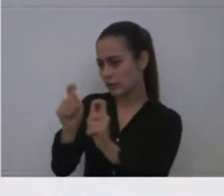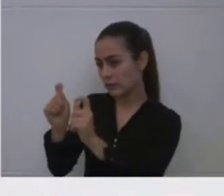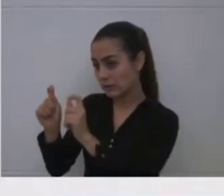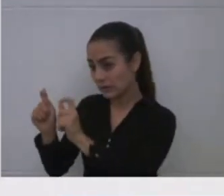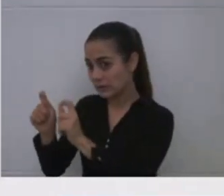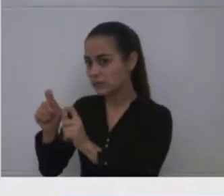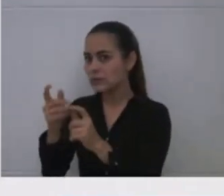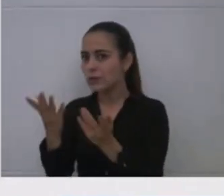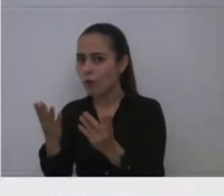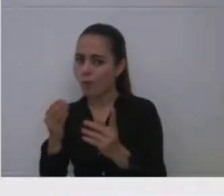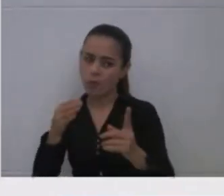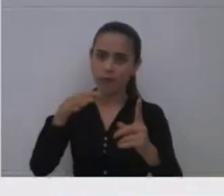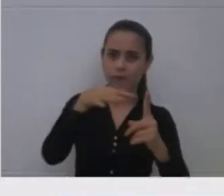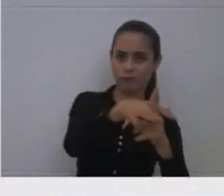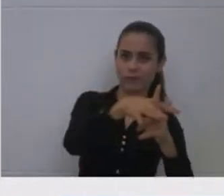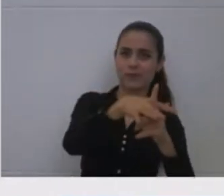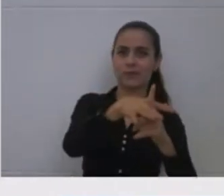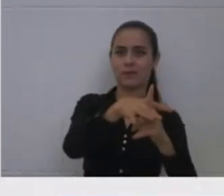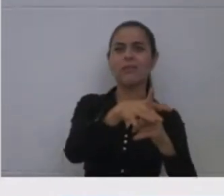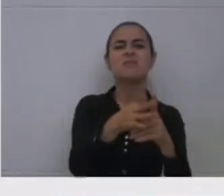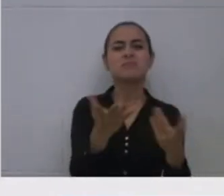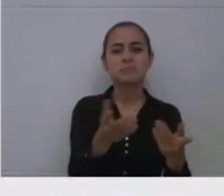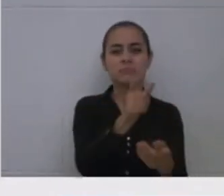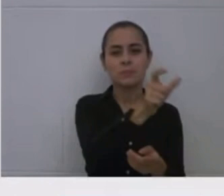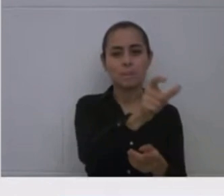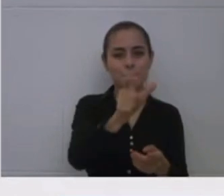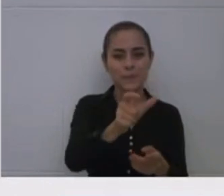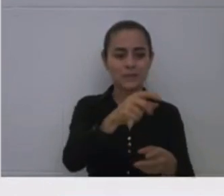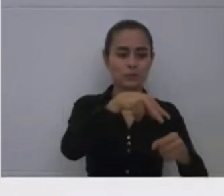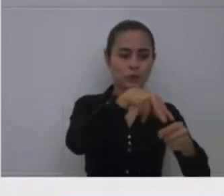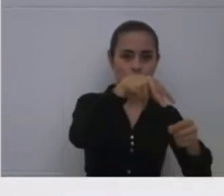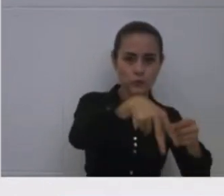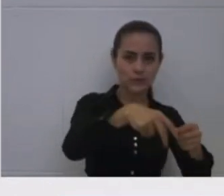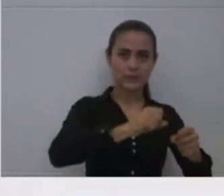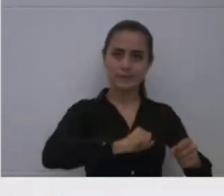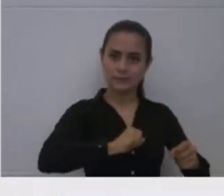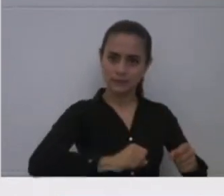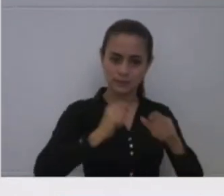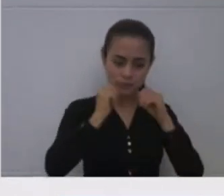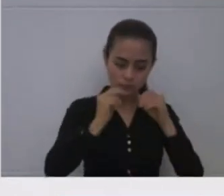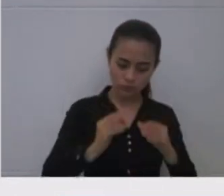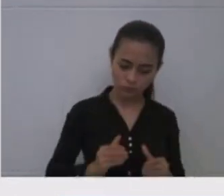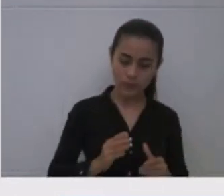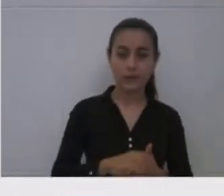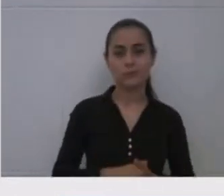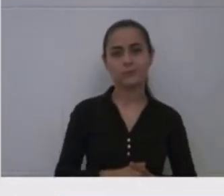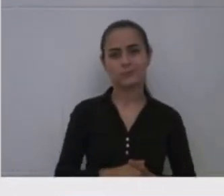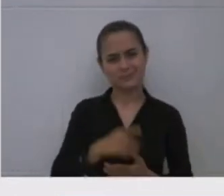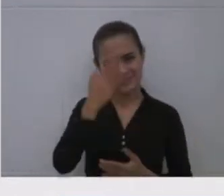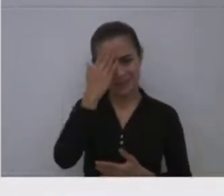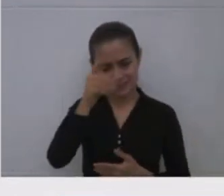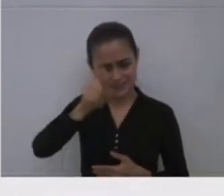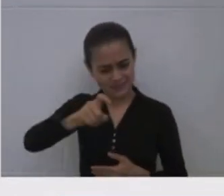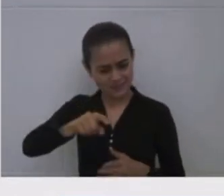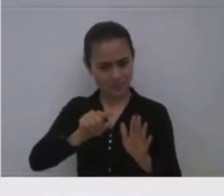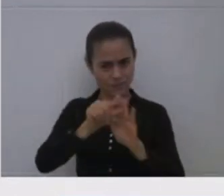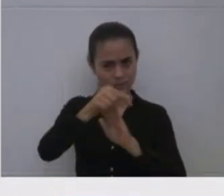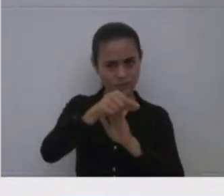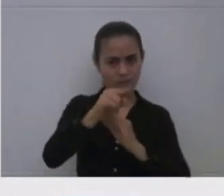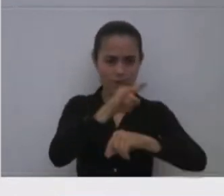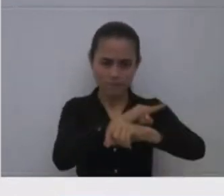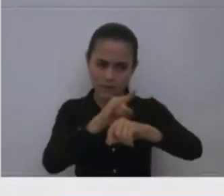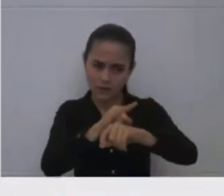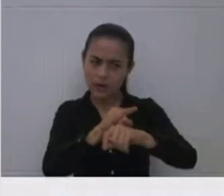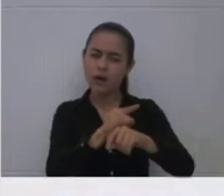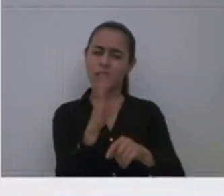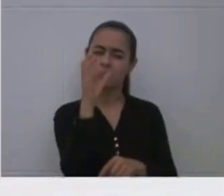Necesitamos una personería que defienda los derechos humanos. Necesitamos una personería que sancione disciplinariamente a los corruptos.